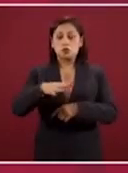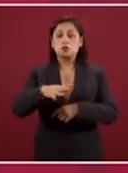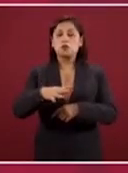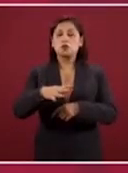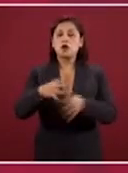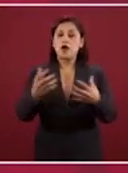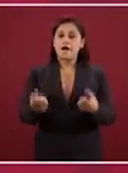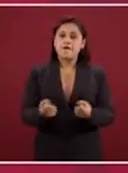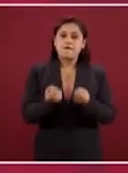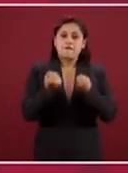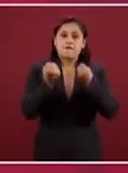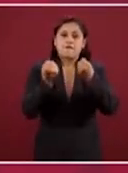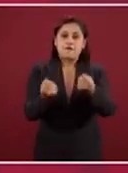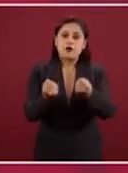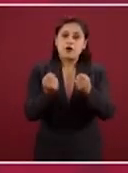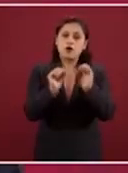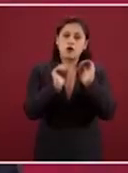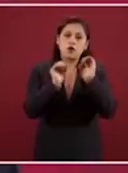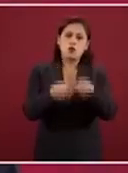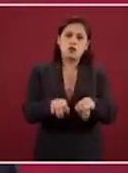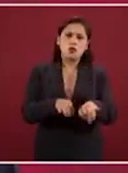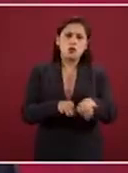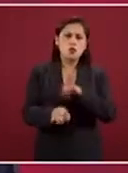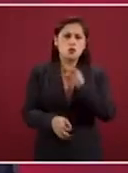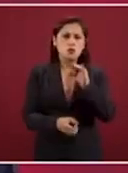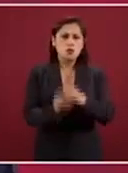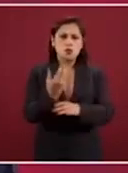la creación de fuentes de trabajo,